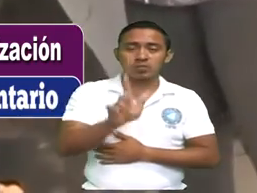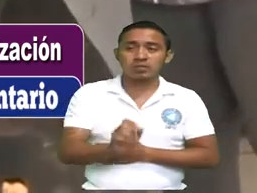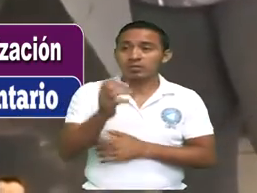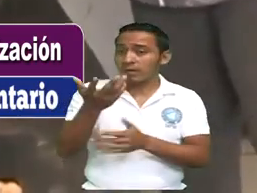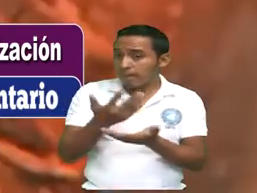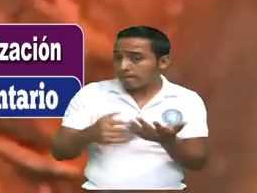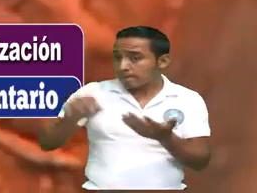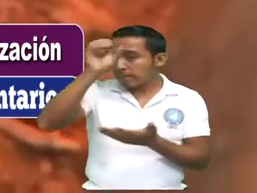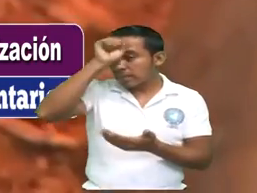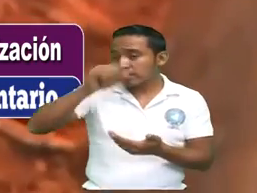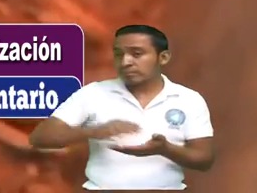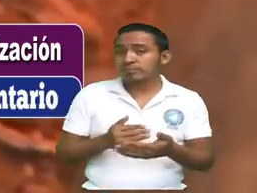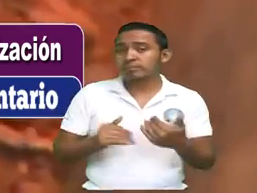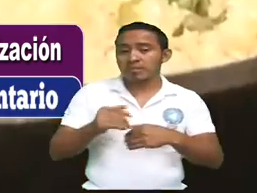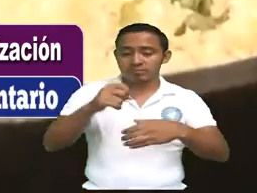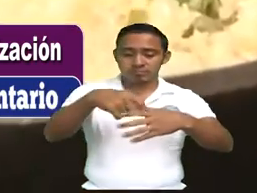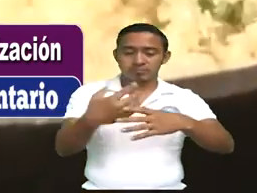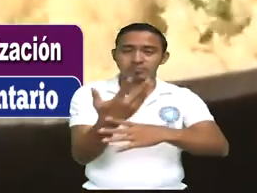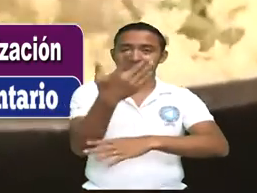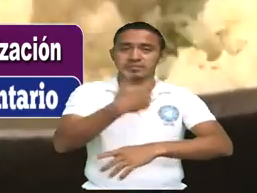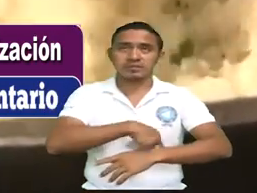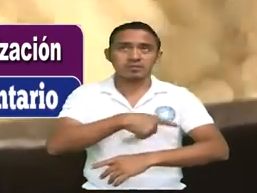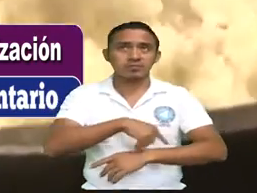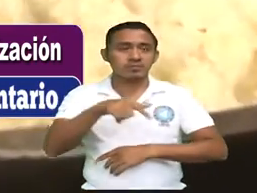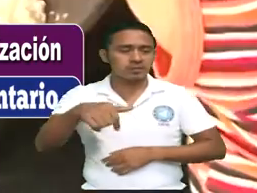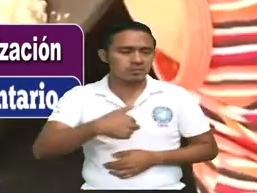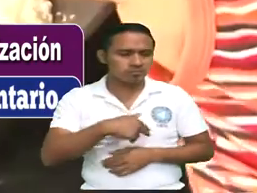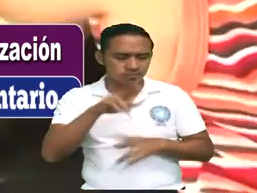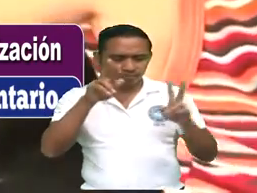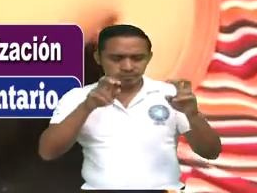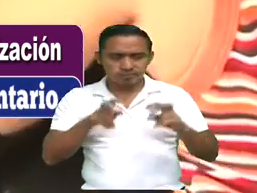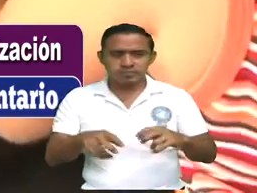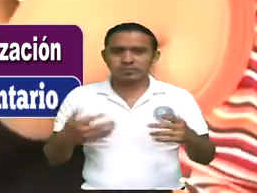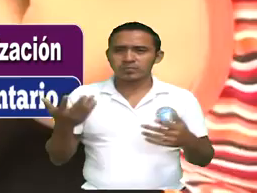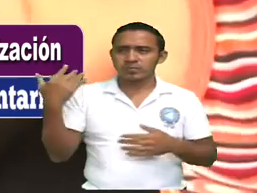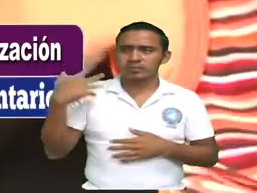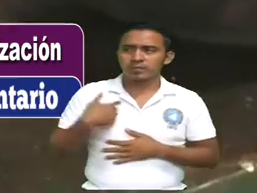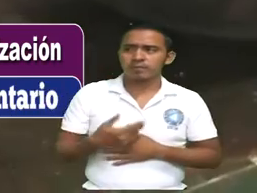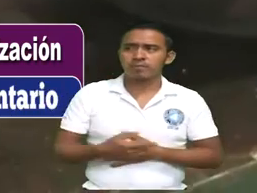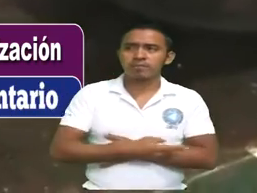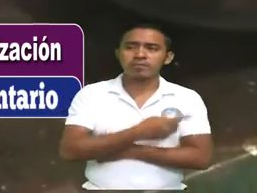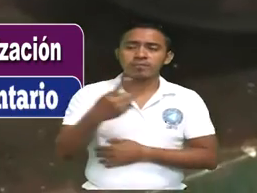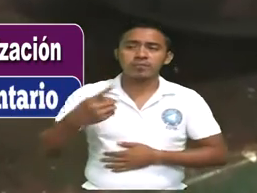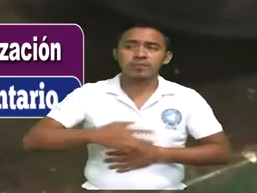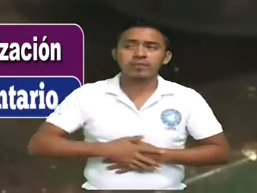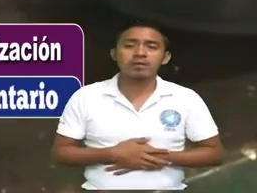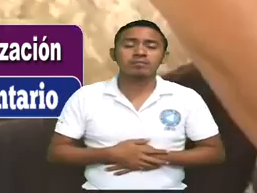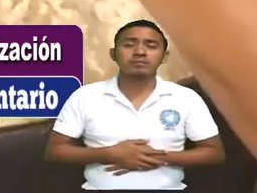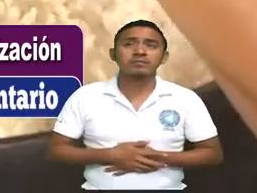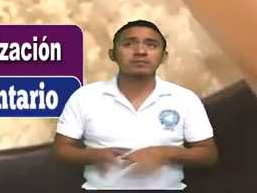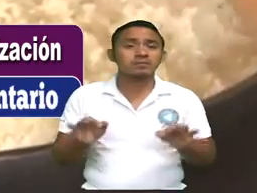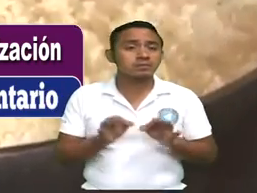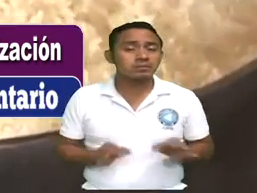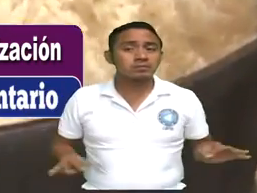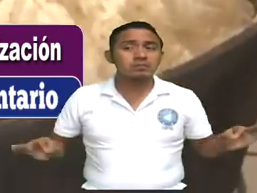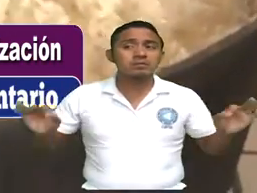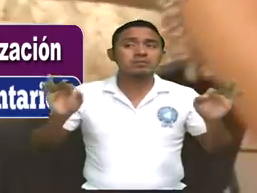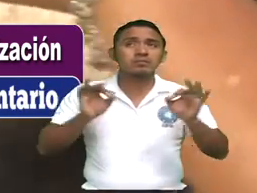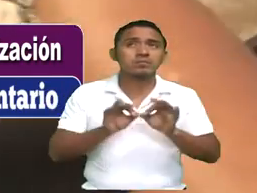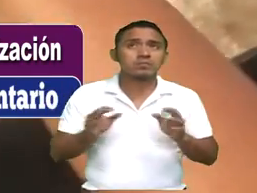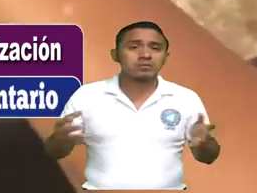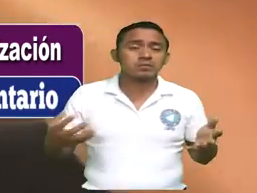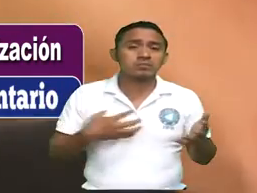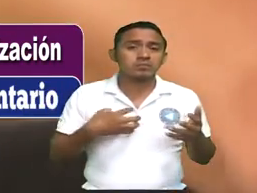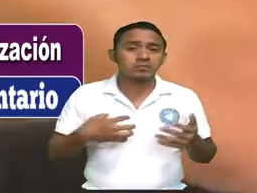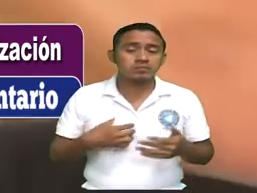Mucho más. El huerto escolar, analizábamos unos días de esto, es tan importante tanto porque